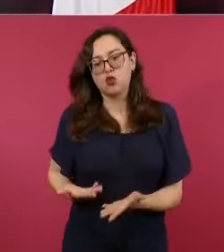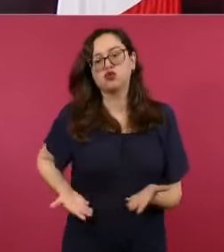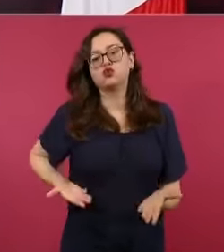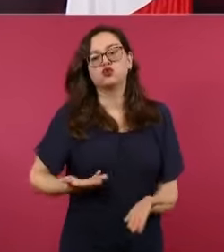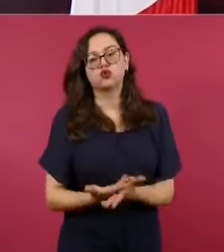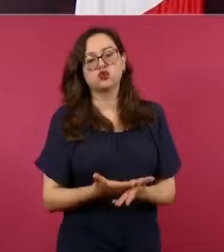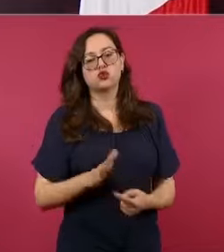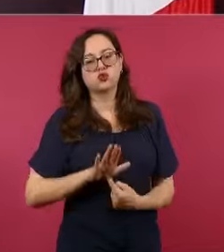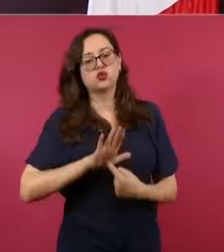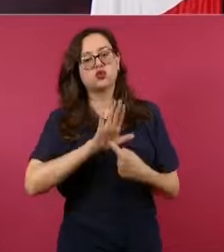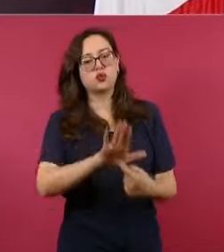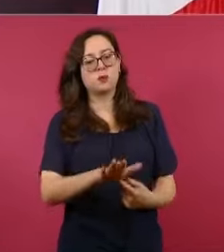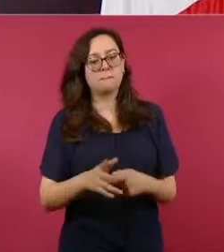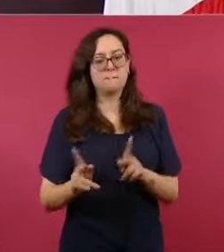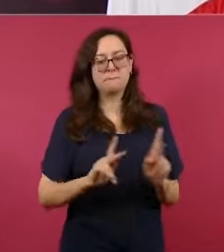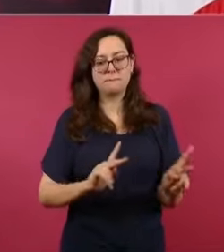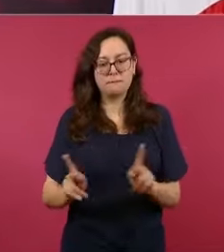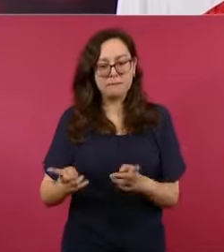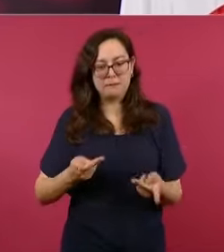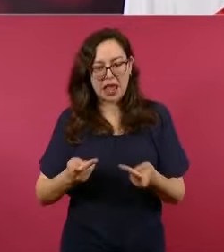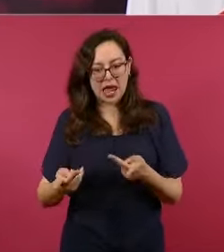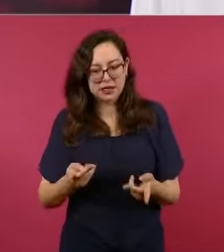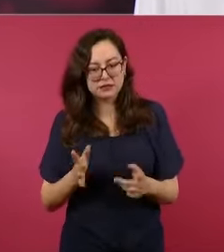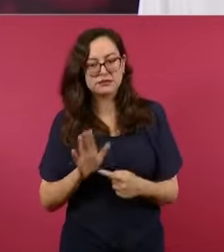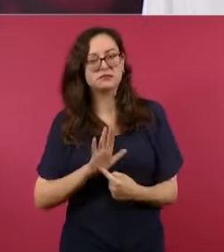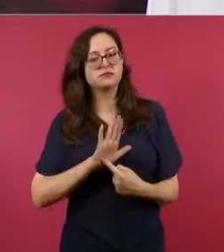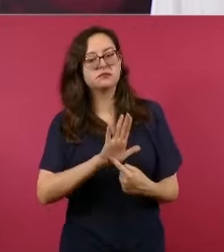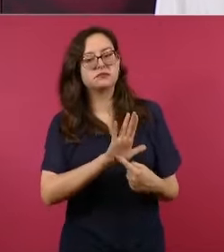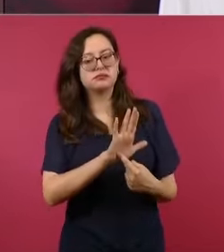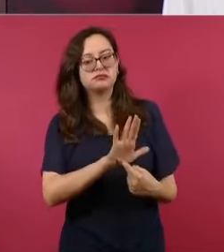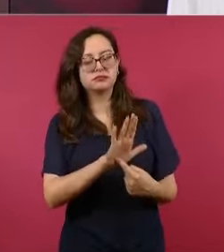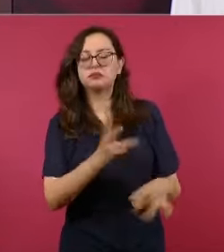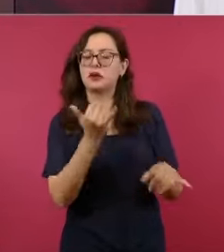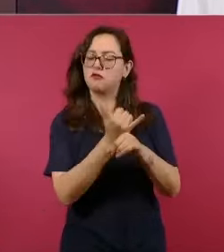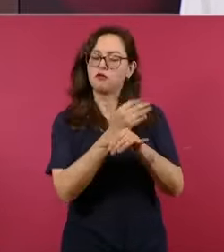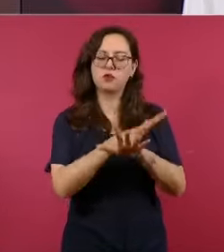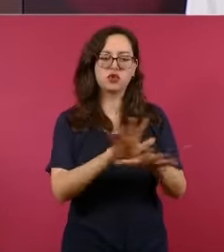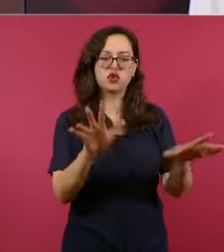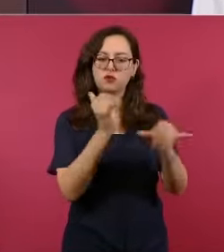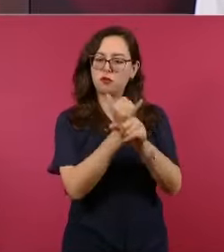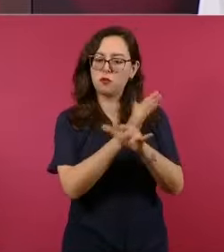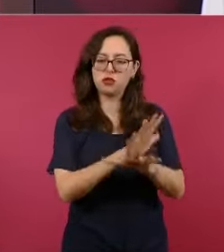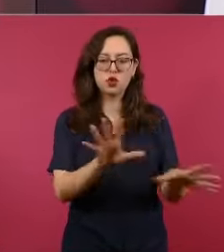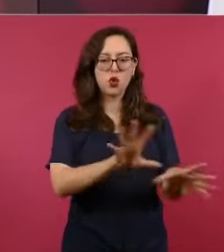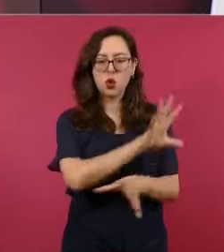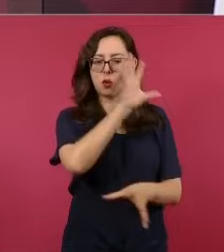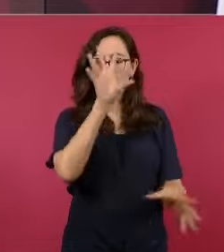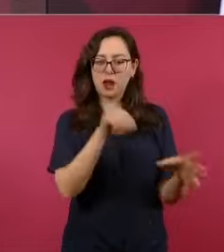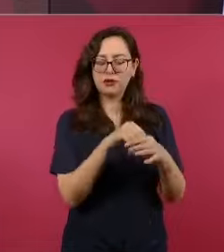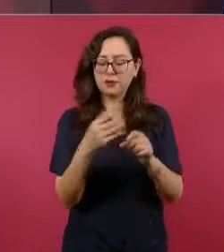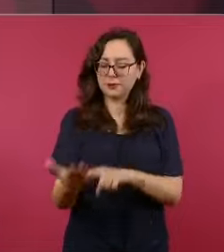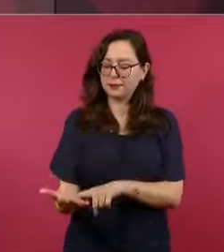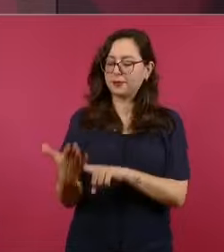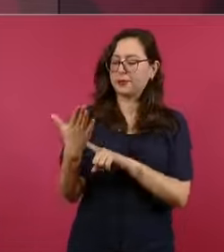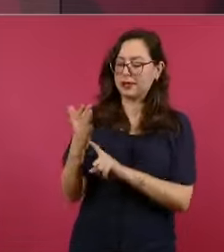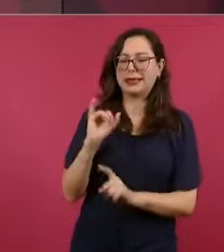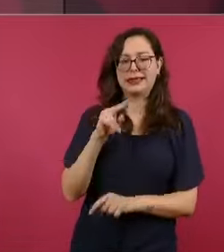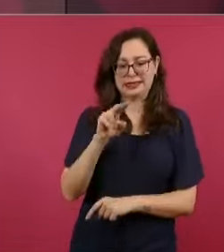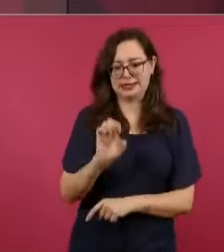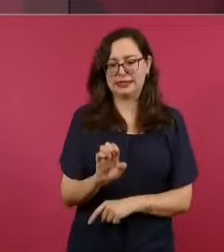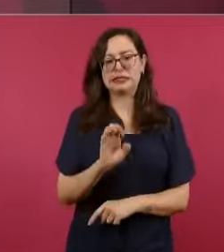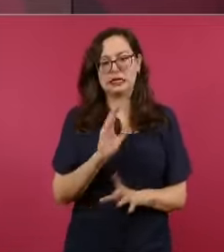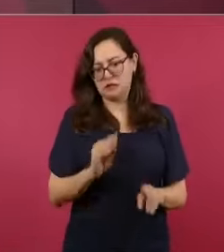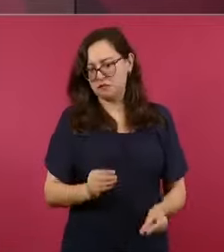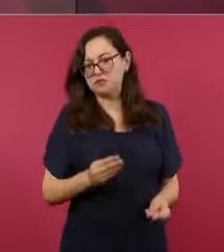haciendo se les informó ampliamente y este y yo creo que